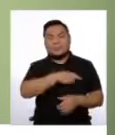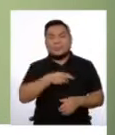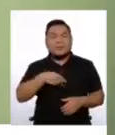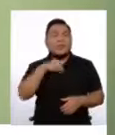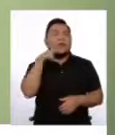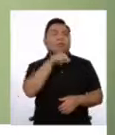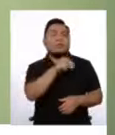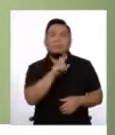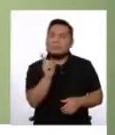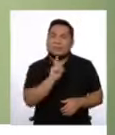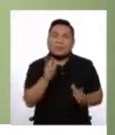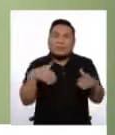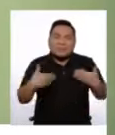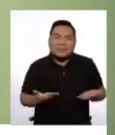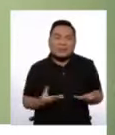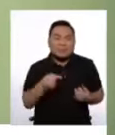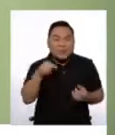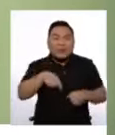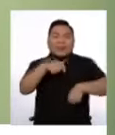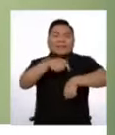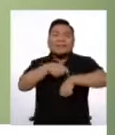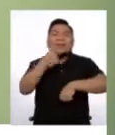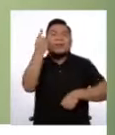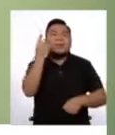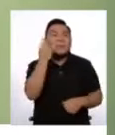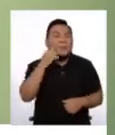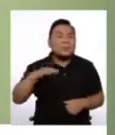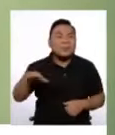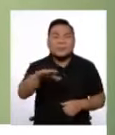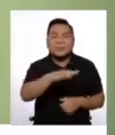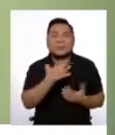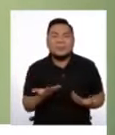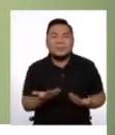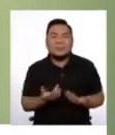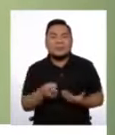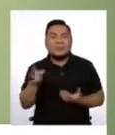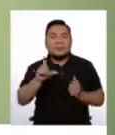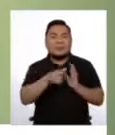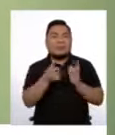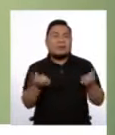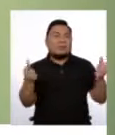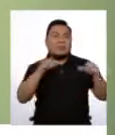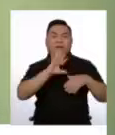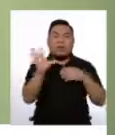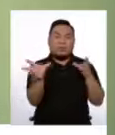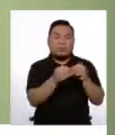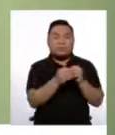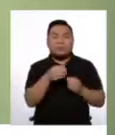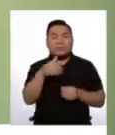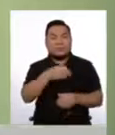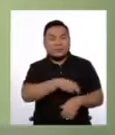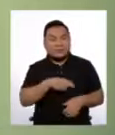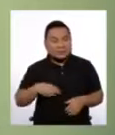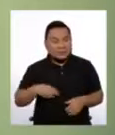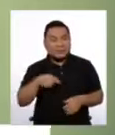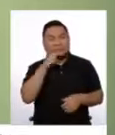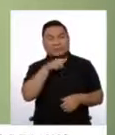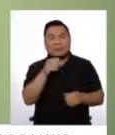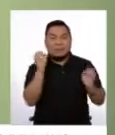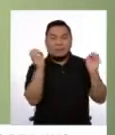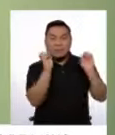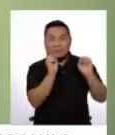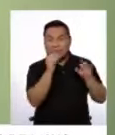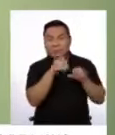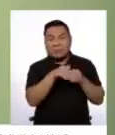Ministros porque en plena emergencia ocasionar la caída de todo el gabinete significaría